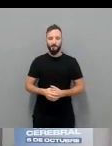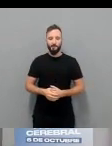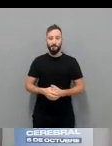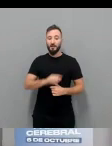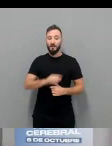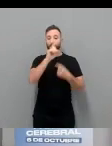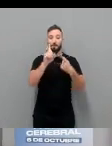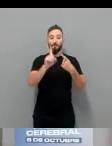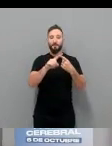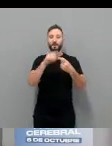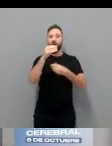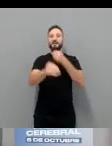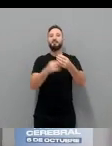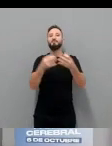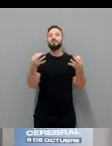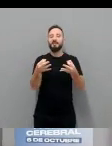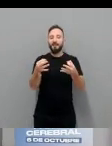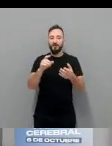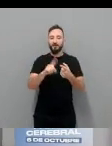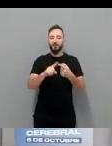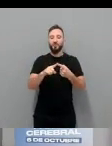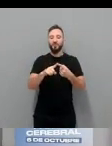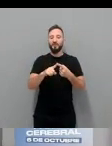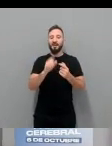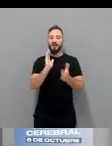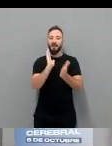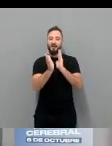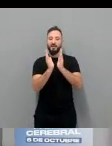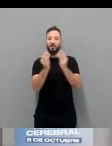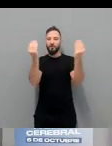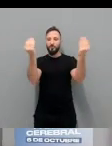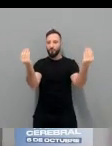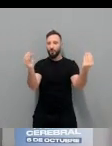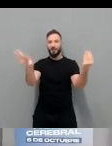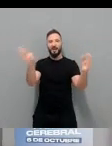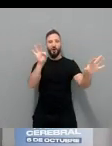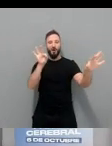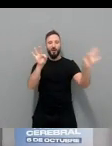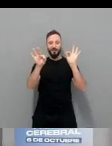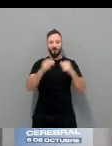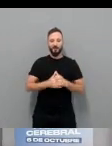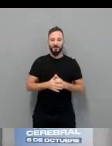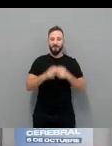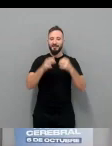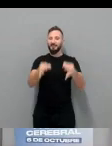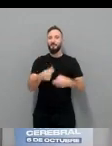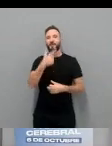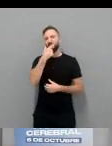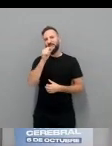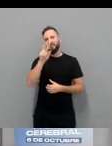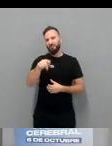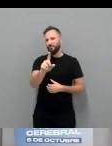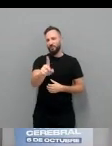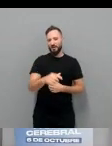Lo primero que hicimos fue comenzar con la lección entre dos objetos. Siempre no fue fácil.